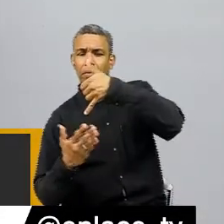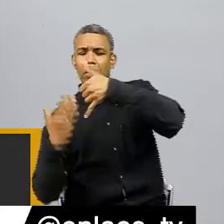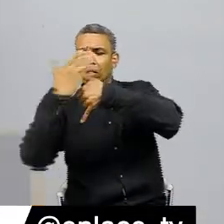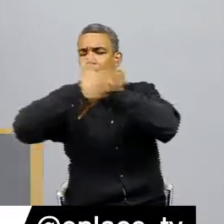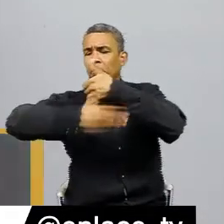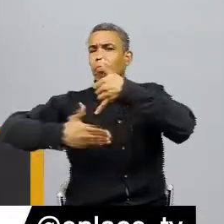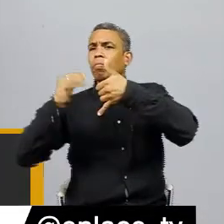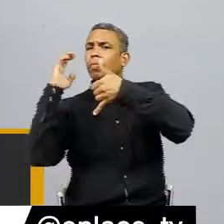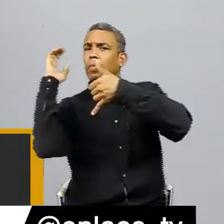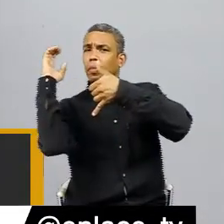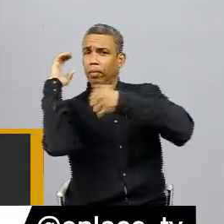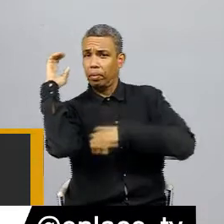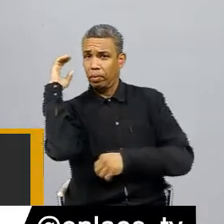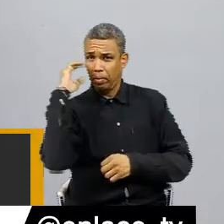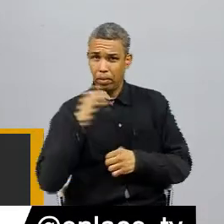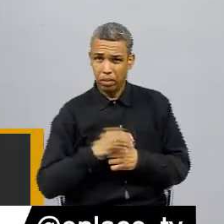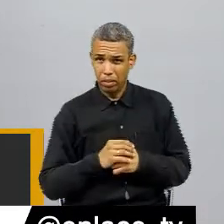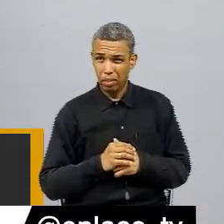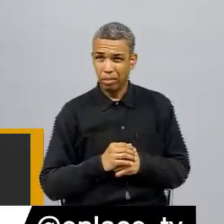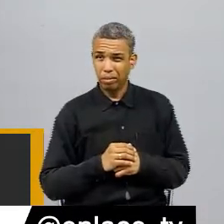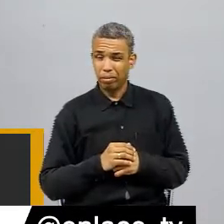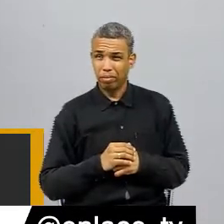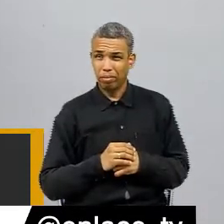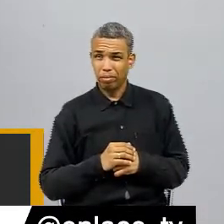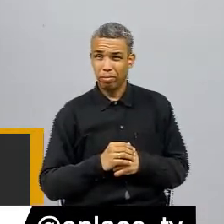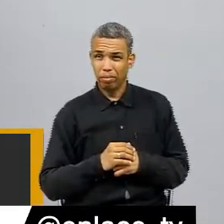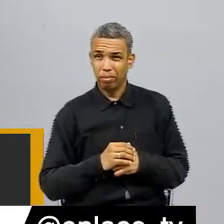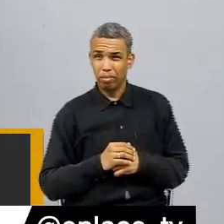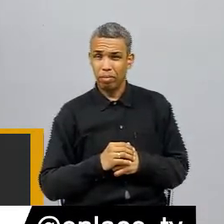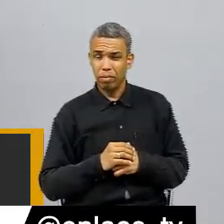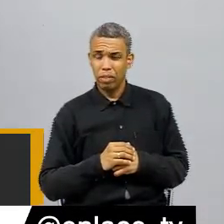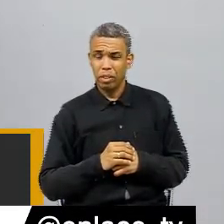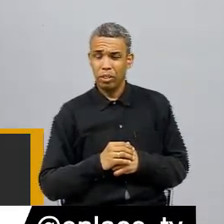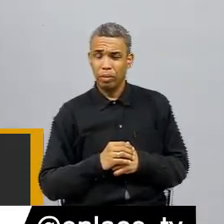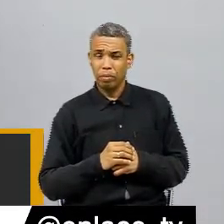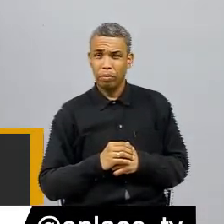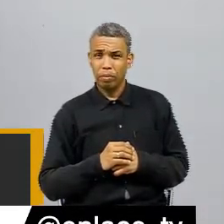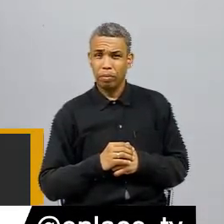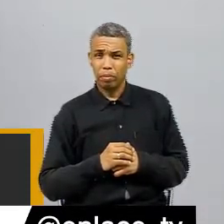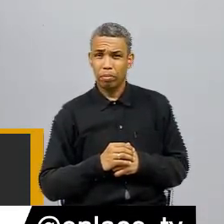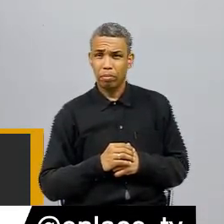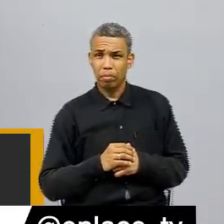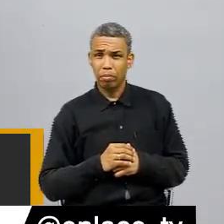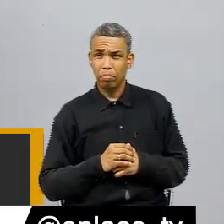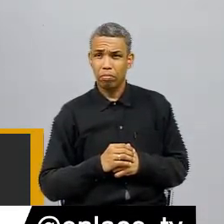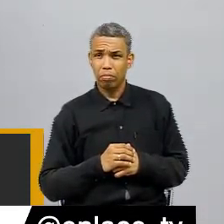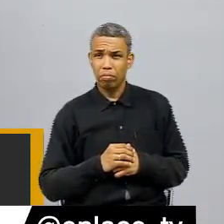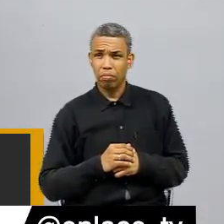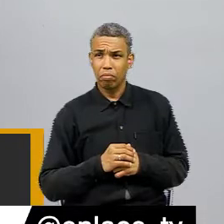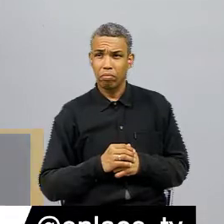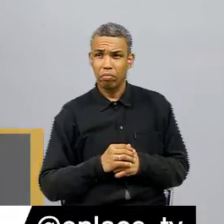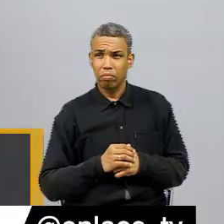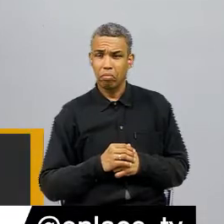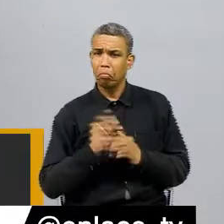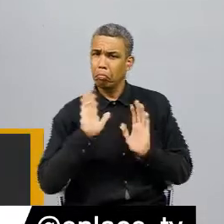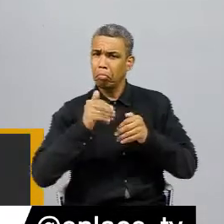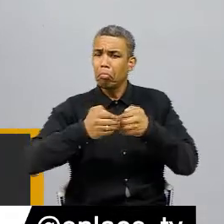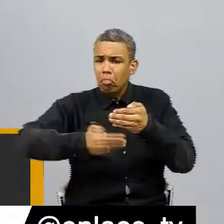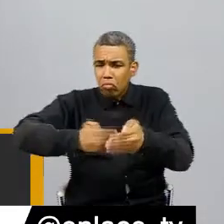con esto, el congelamiento de los procesos que ya había iniciado, y adicionalmente la generación de un espacio de